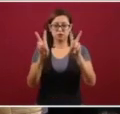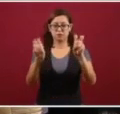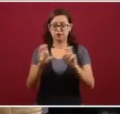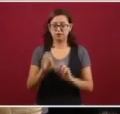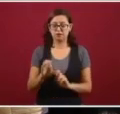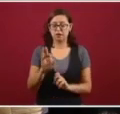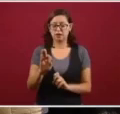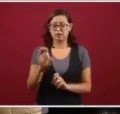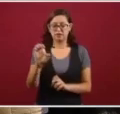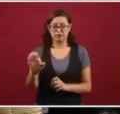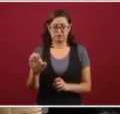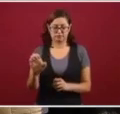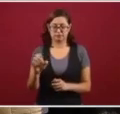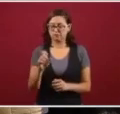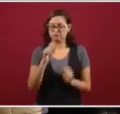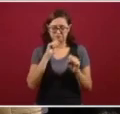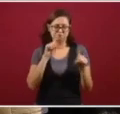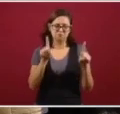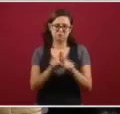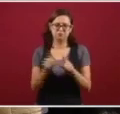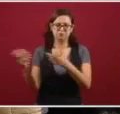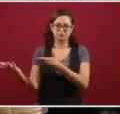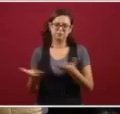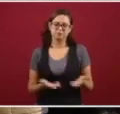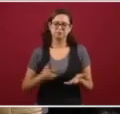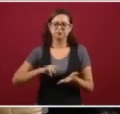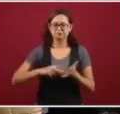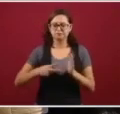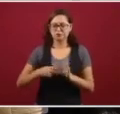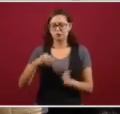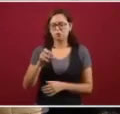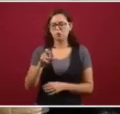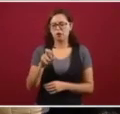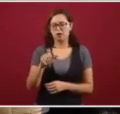la palabra al ingeniero Morales Mar.